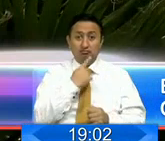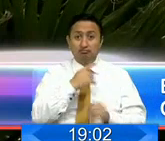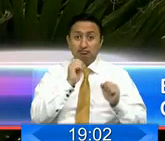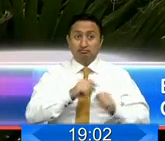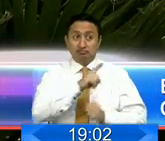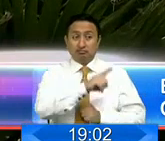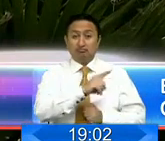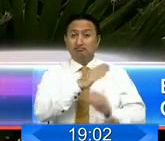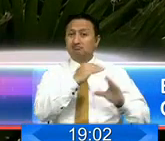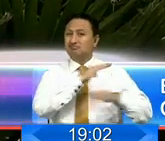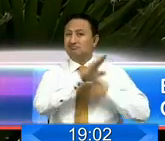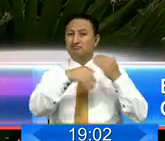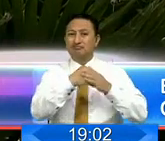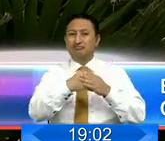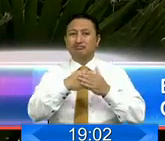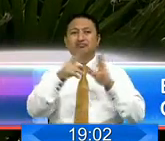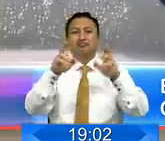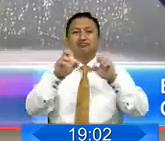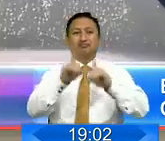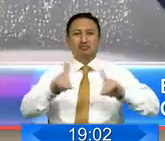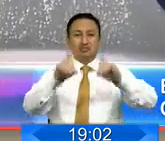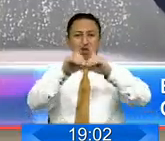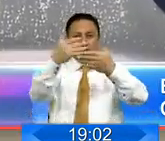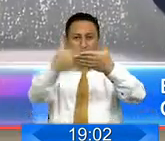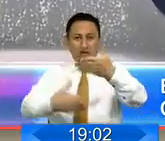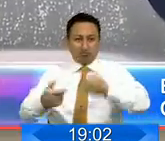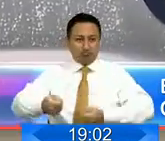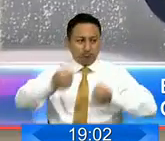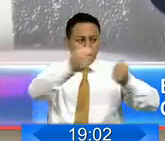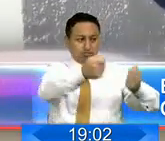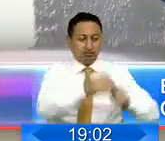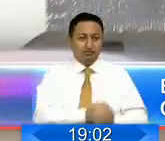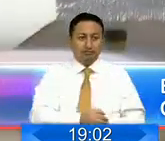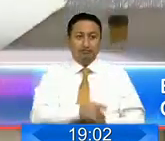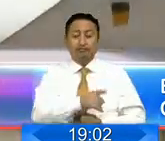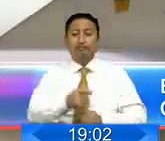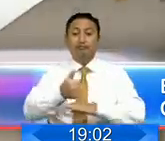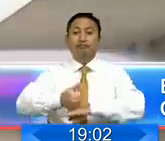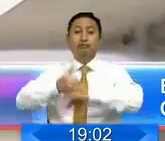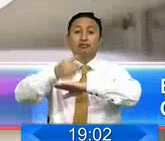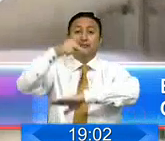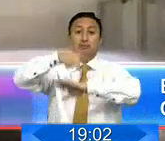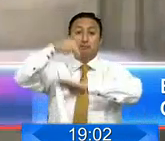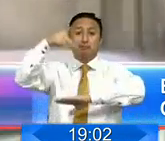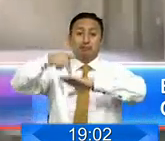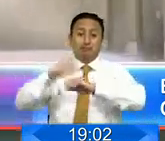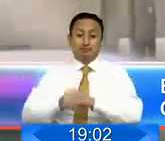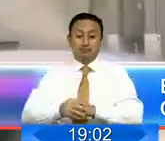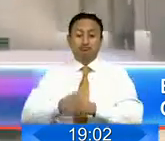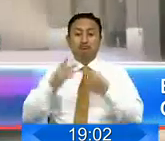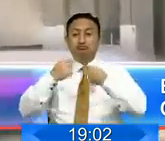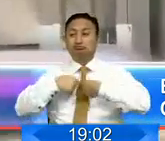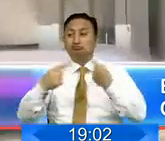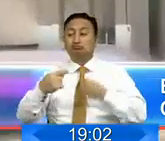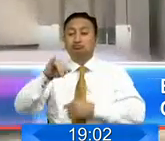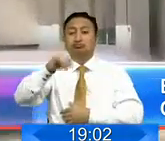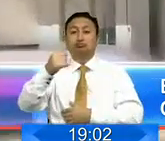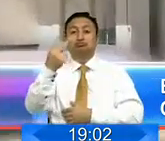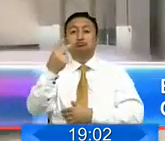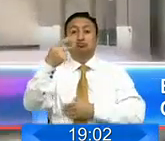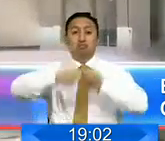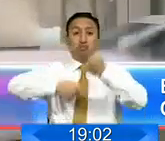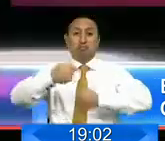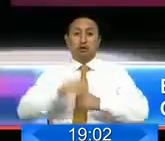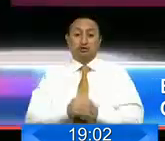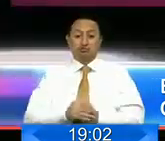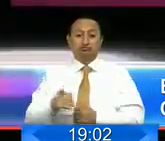al país escandinavo toda la información requerida. Por otro lado, la Corte de Justicia de Pichincha convocó para el jueves 2 de mayo a las 14:30